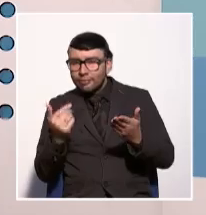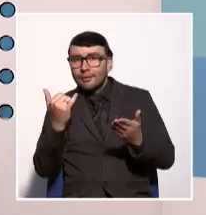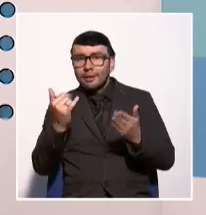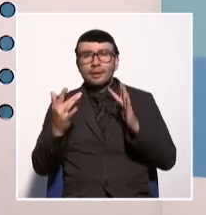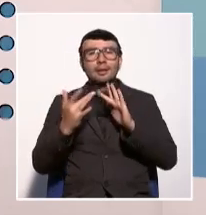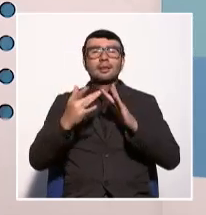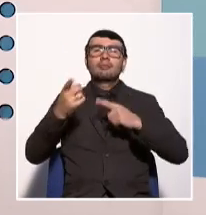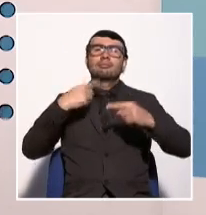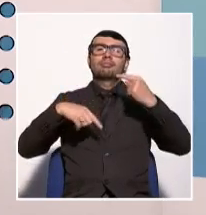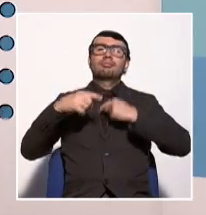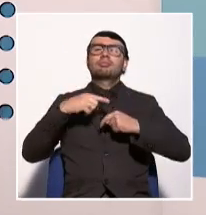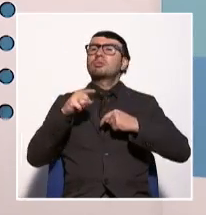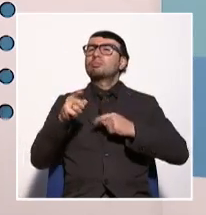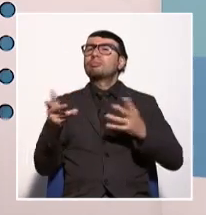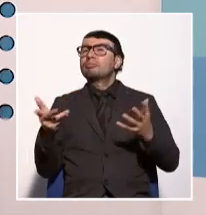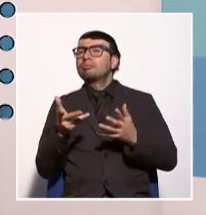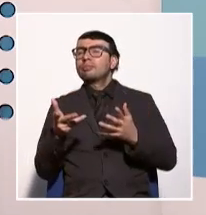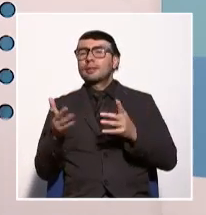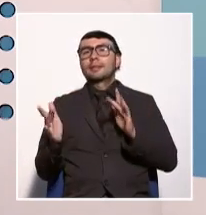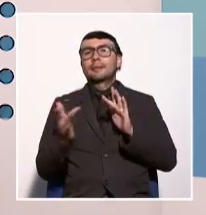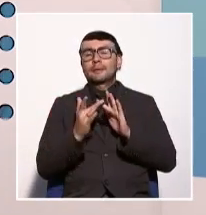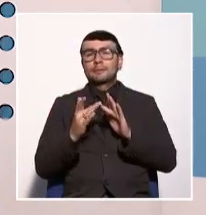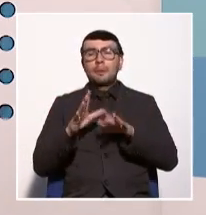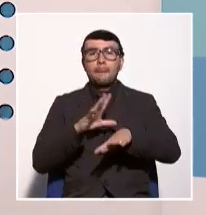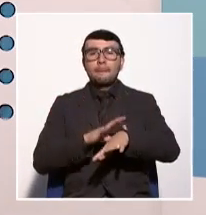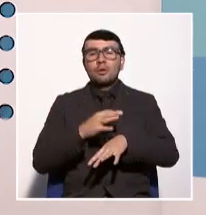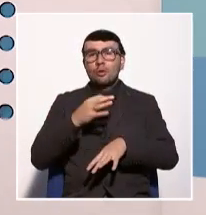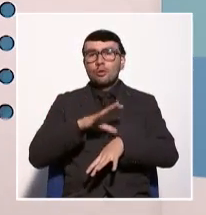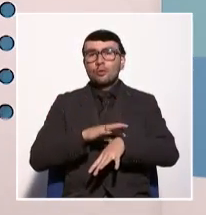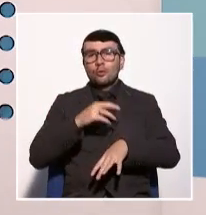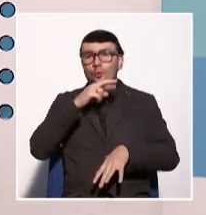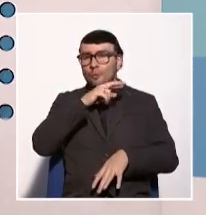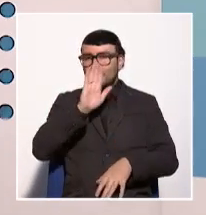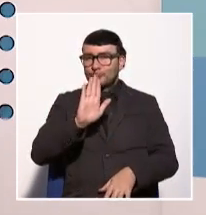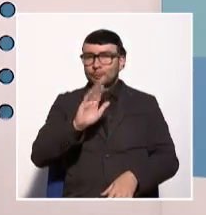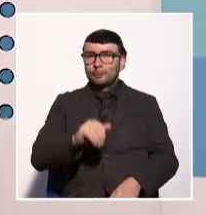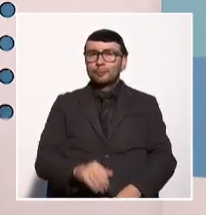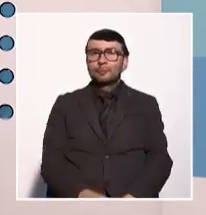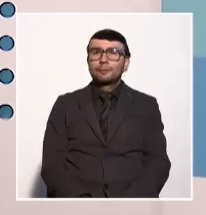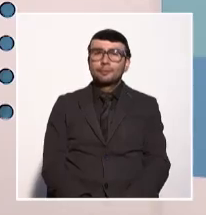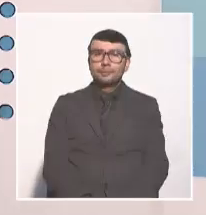y nuestra cuenta es medicamentos doctores ya volvemos